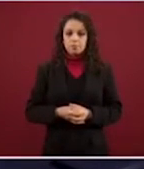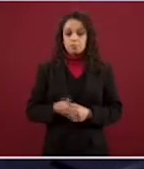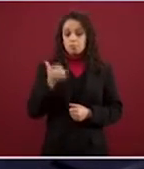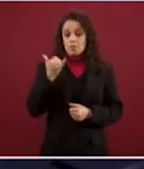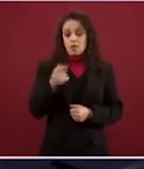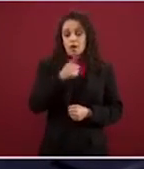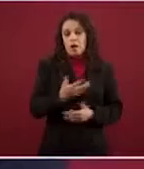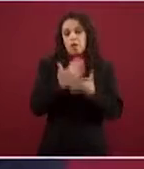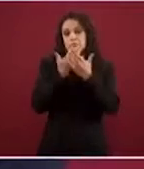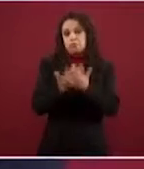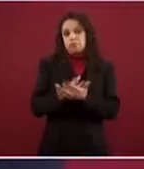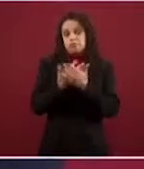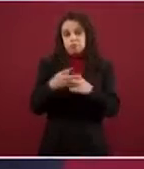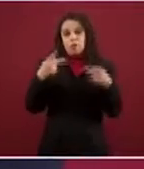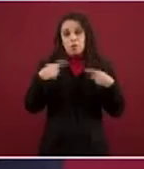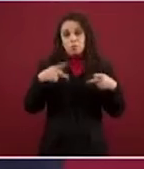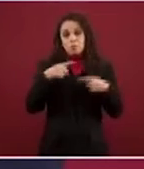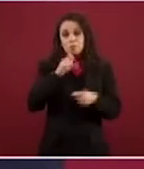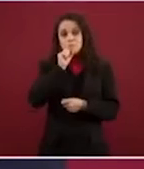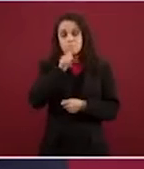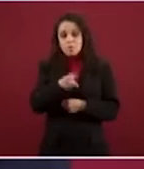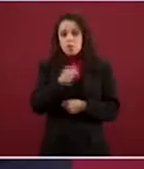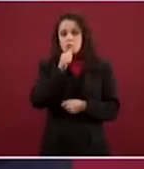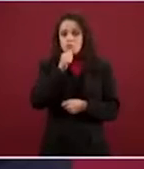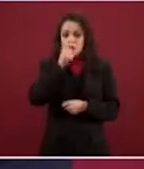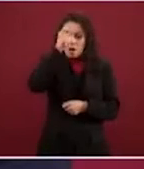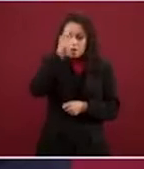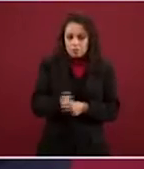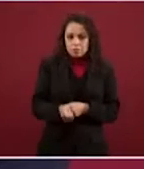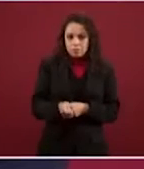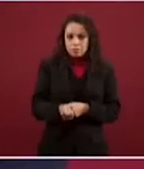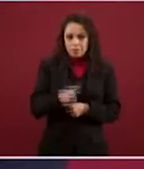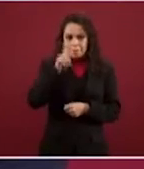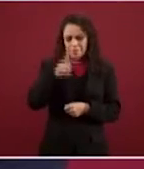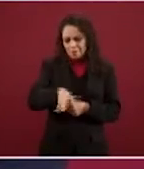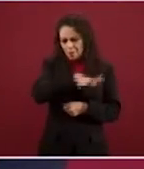años sin ser sentenciados. Eso es increíble.